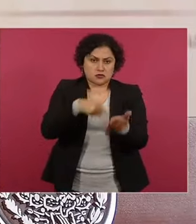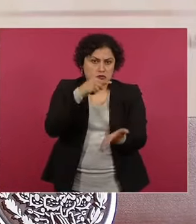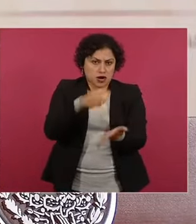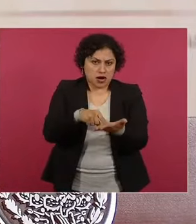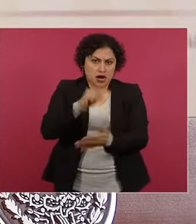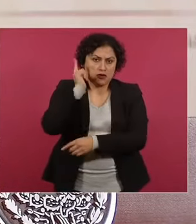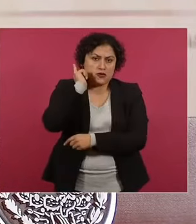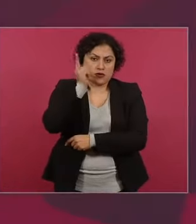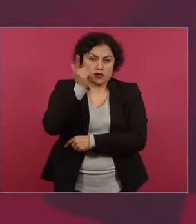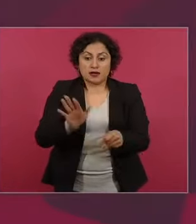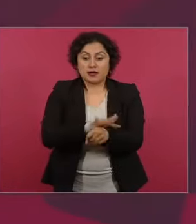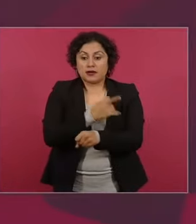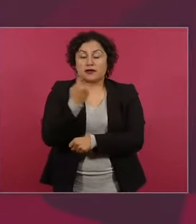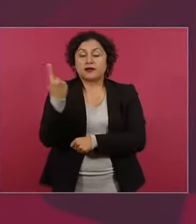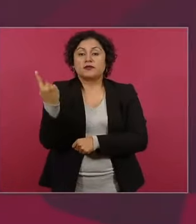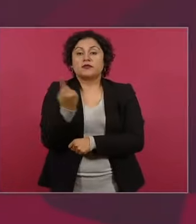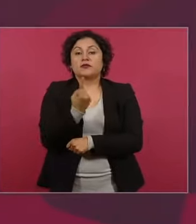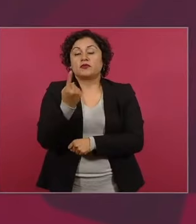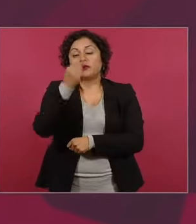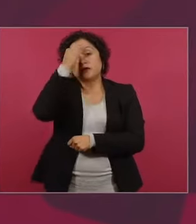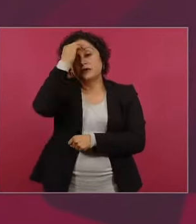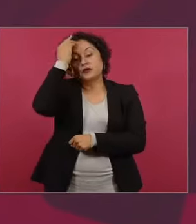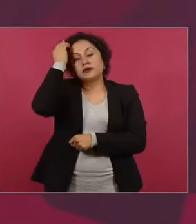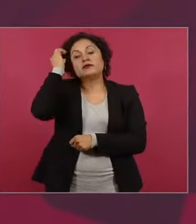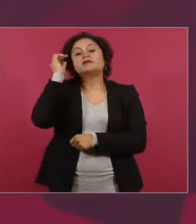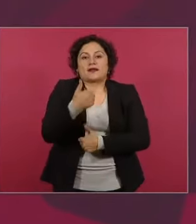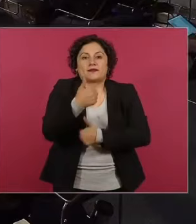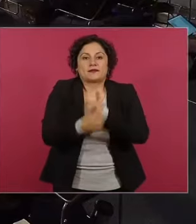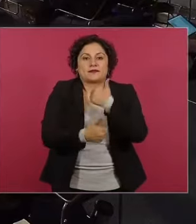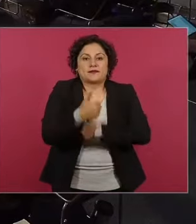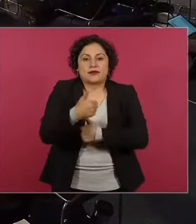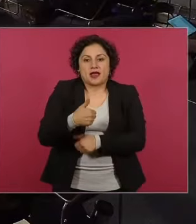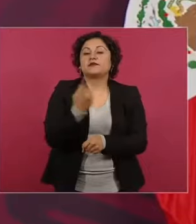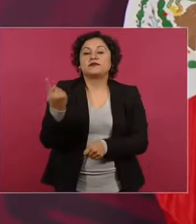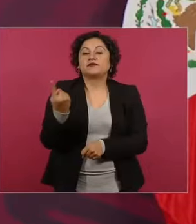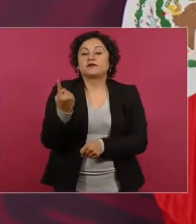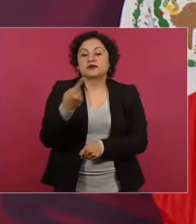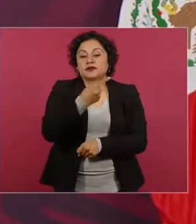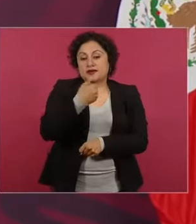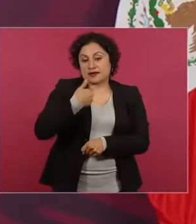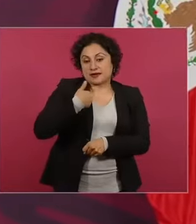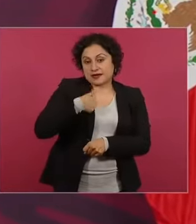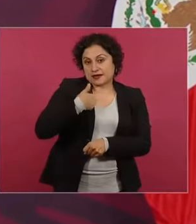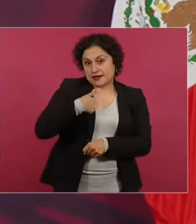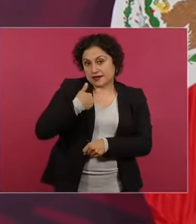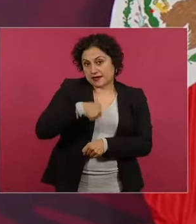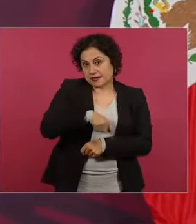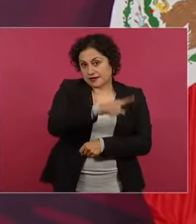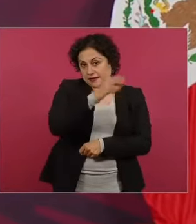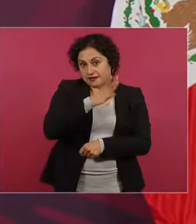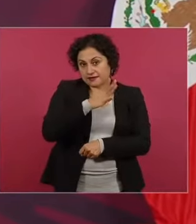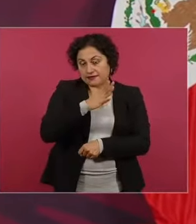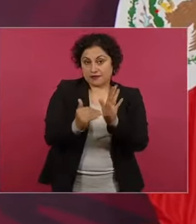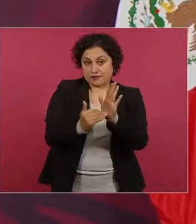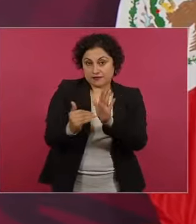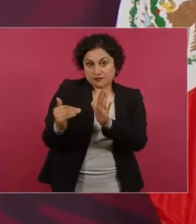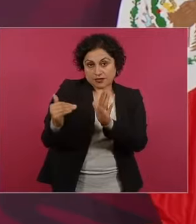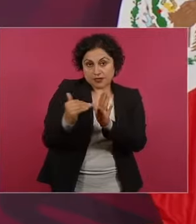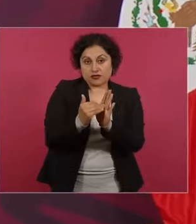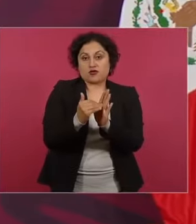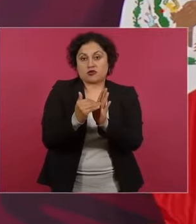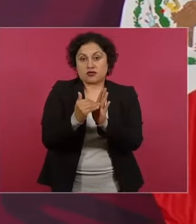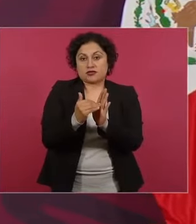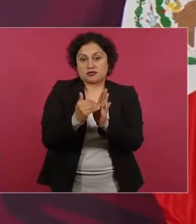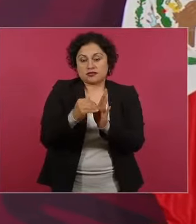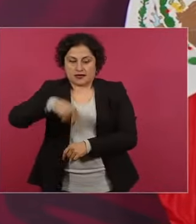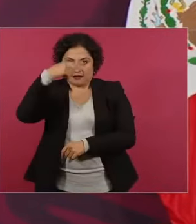porque sí teníamos alguna preocupación por Canadá. Canadá tiene 40 millones de habitantes y nosotros